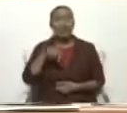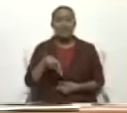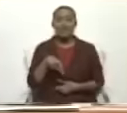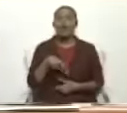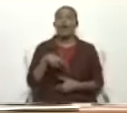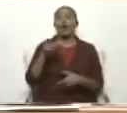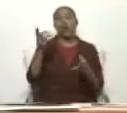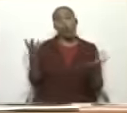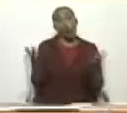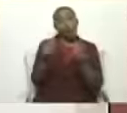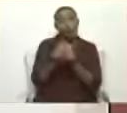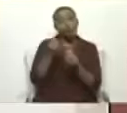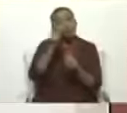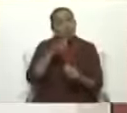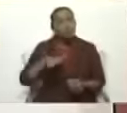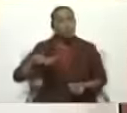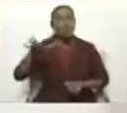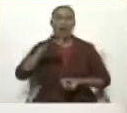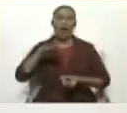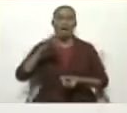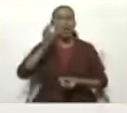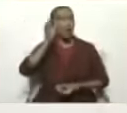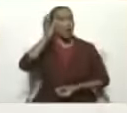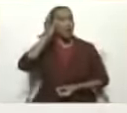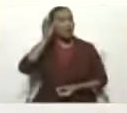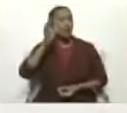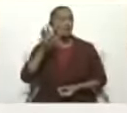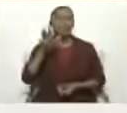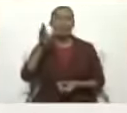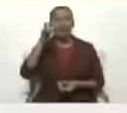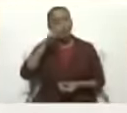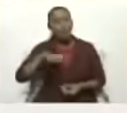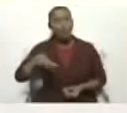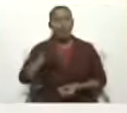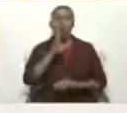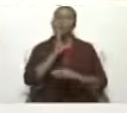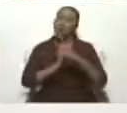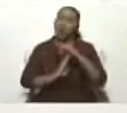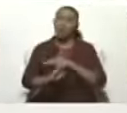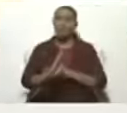pueblo consciente y a un pueblo extraordinario.